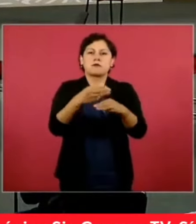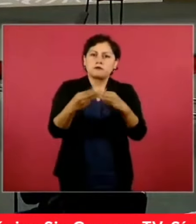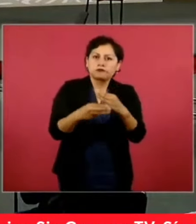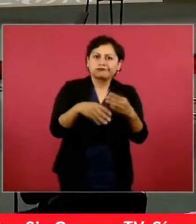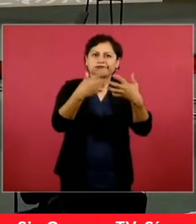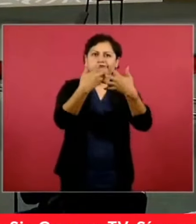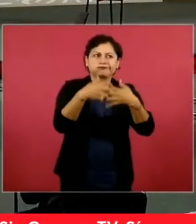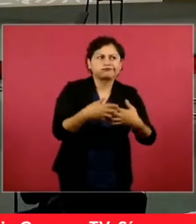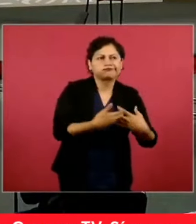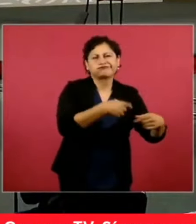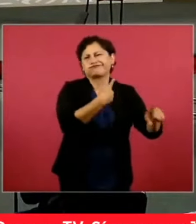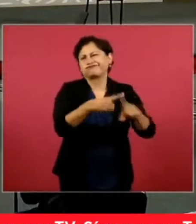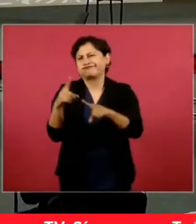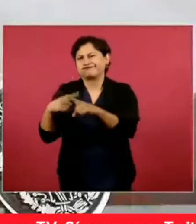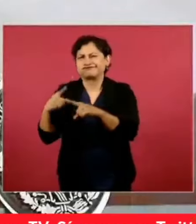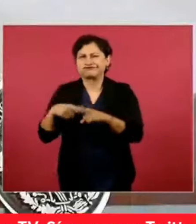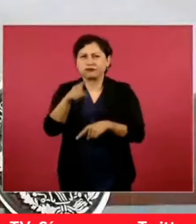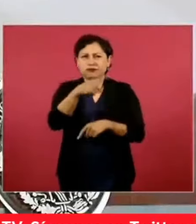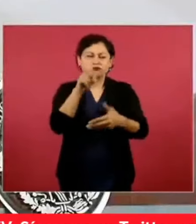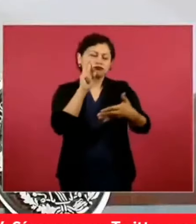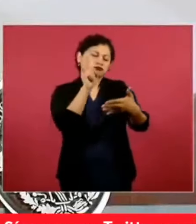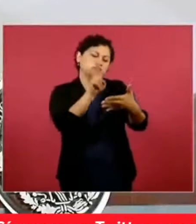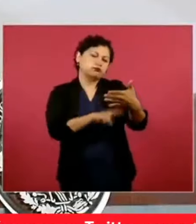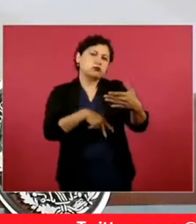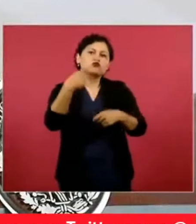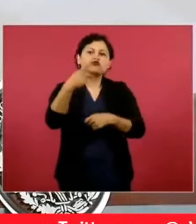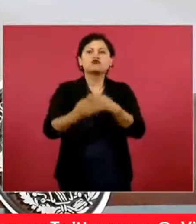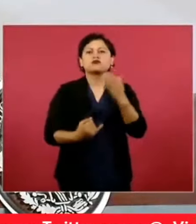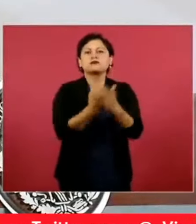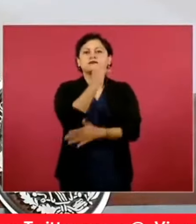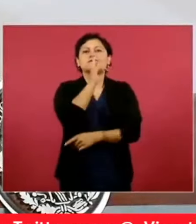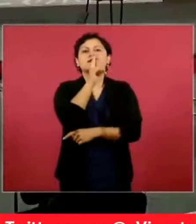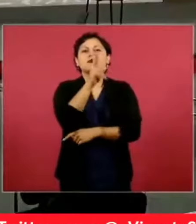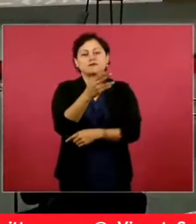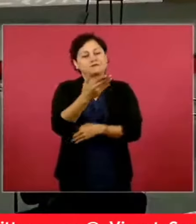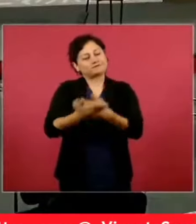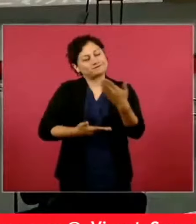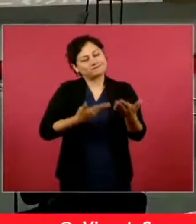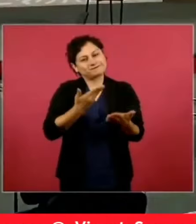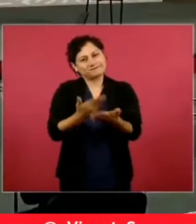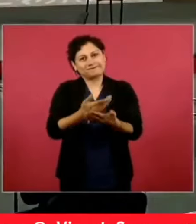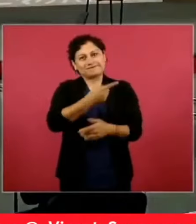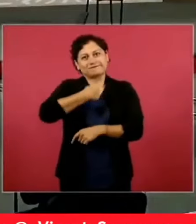mejores decisiones, y aquí estamos para servirles. Muchísimas gracias y muchas gracias a las